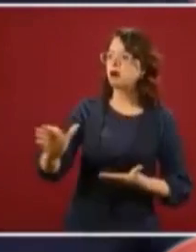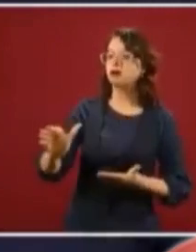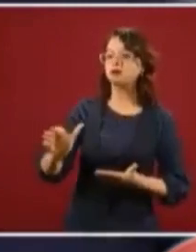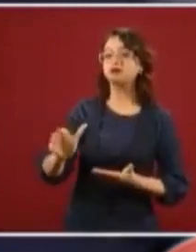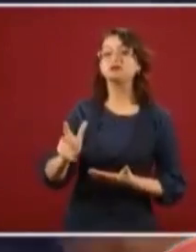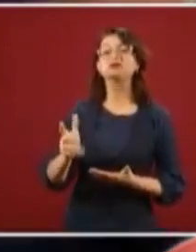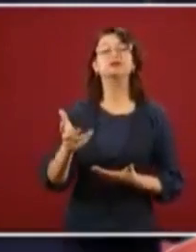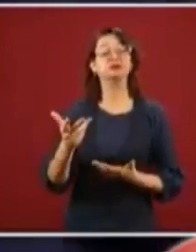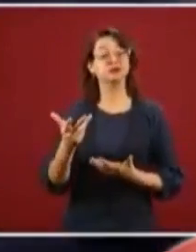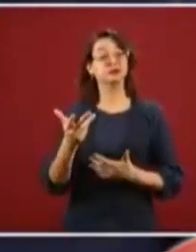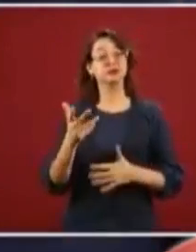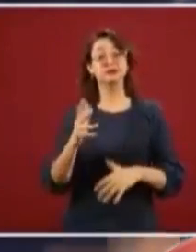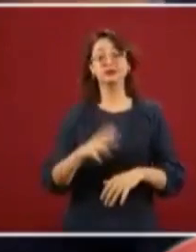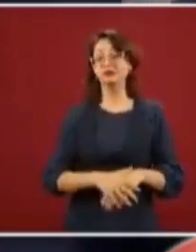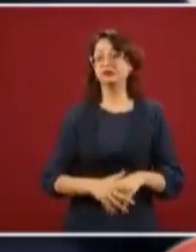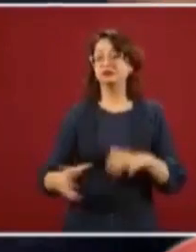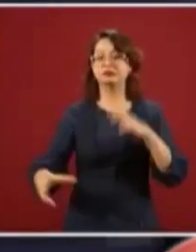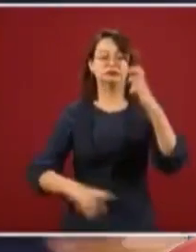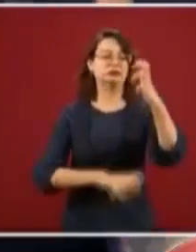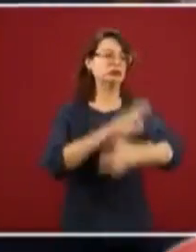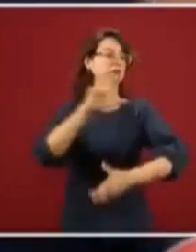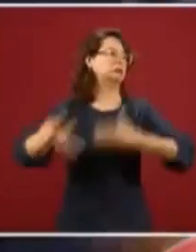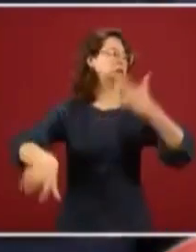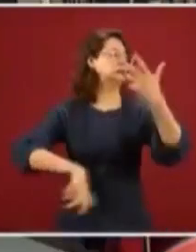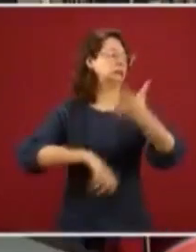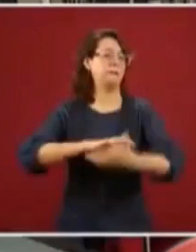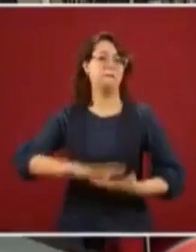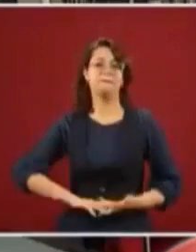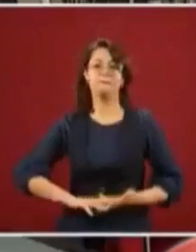y hubo un zafarrancho.